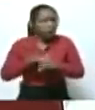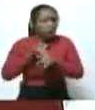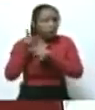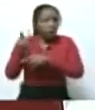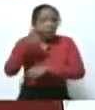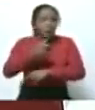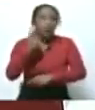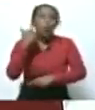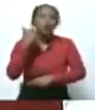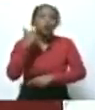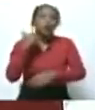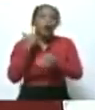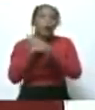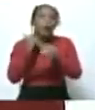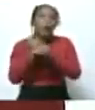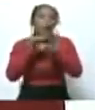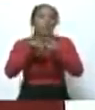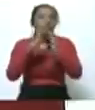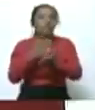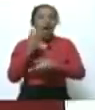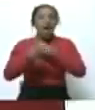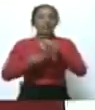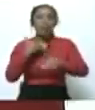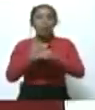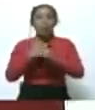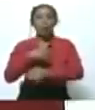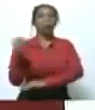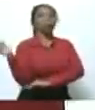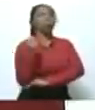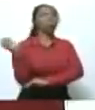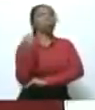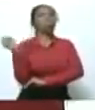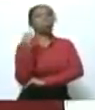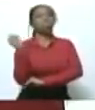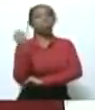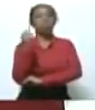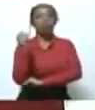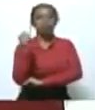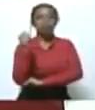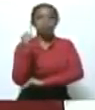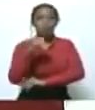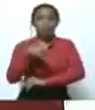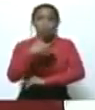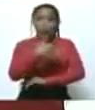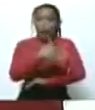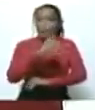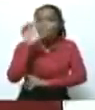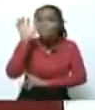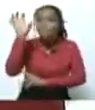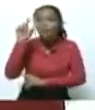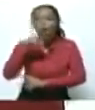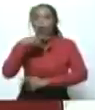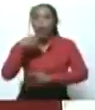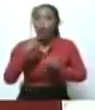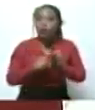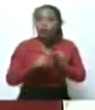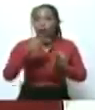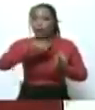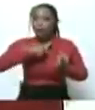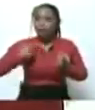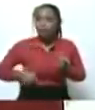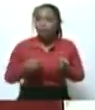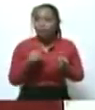está acostumbrada a hacer en el mundo lo que les da la gana. Entonces cuando países como Rusia, como